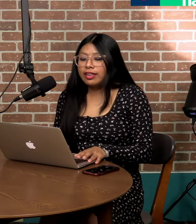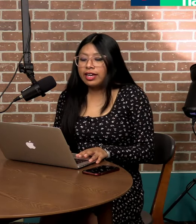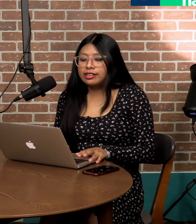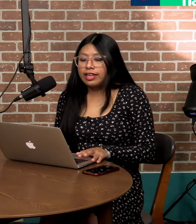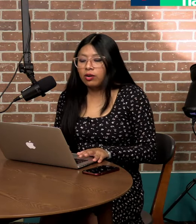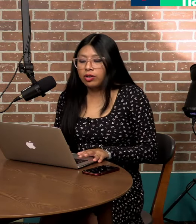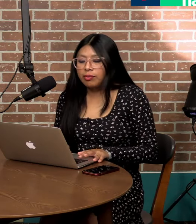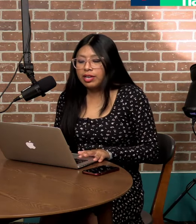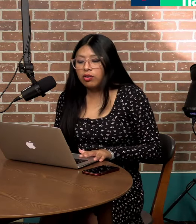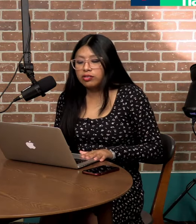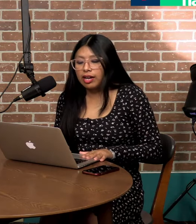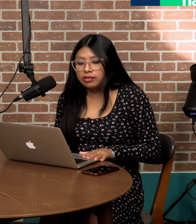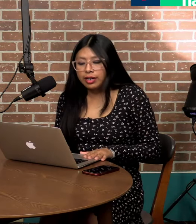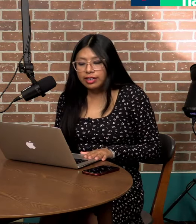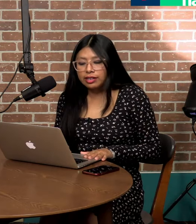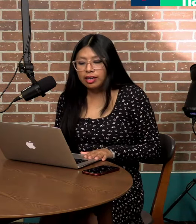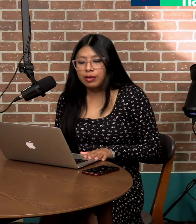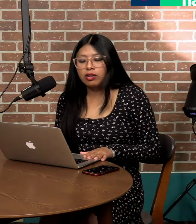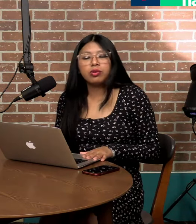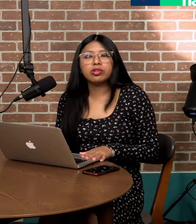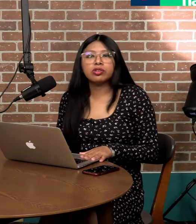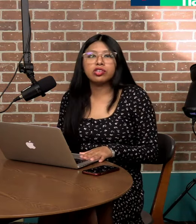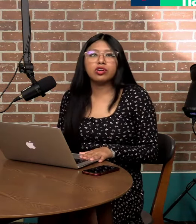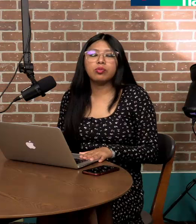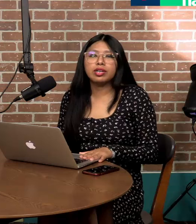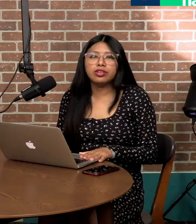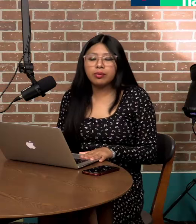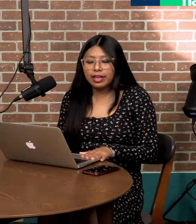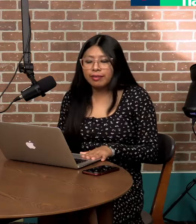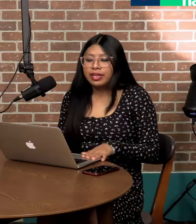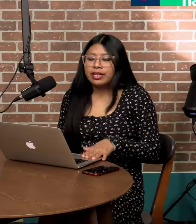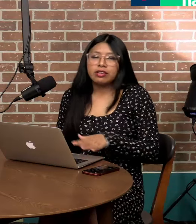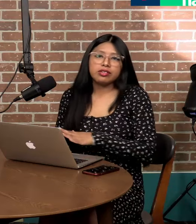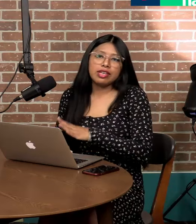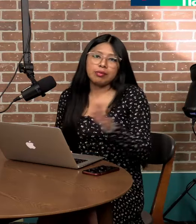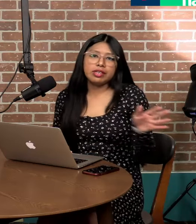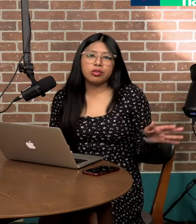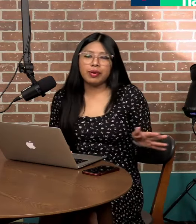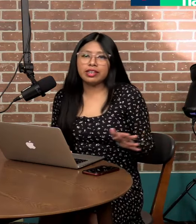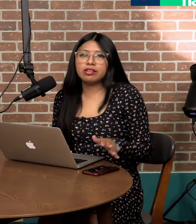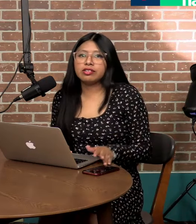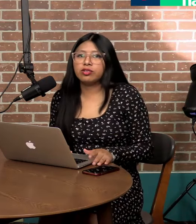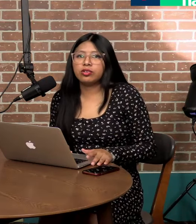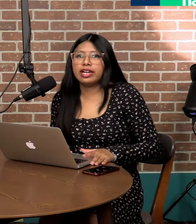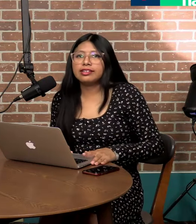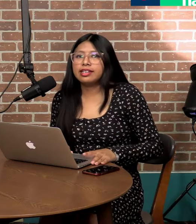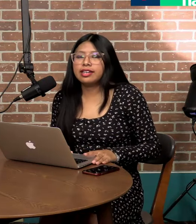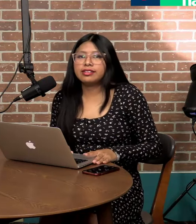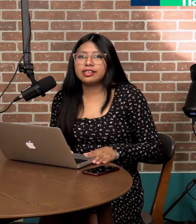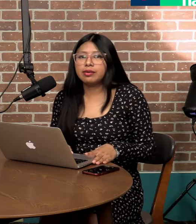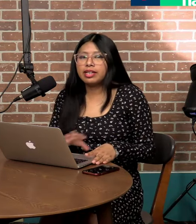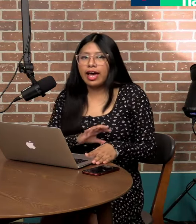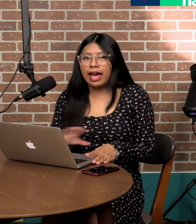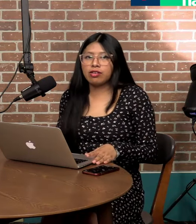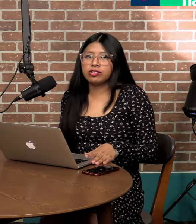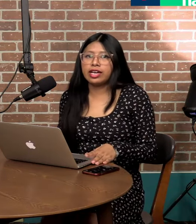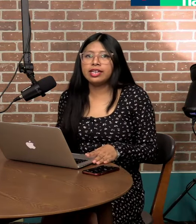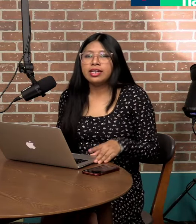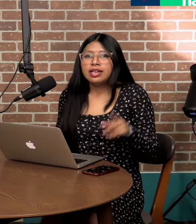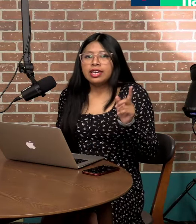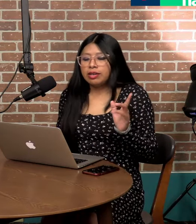en el verde está Jorge Emilio González Martínez también como nocido como el niño verde entonces también son partidos donde las dirigencias llevan